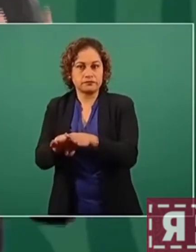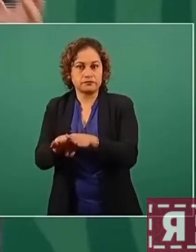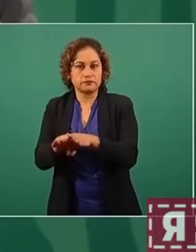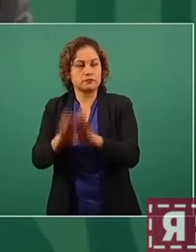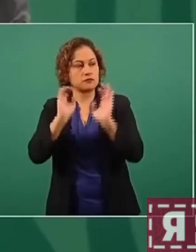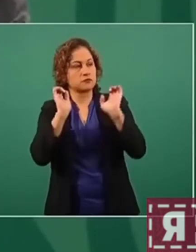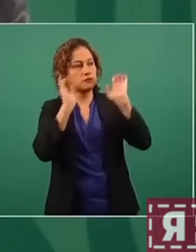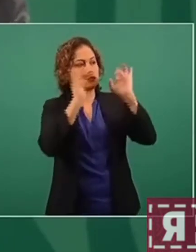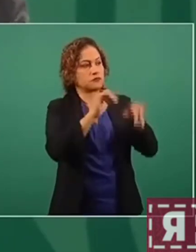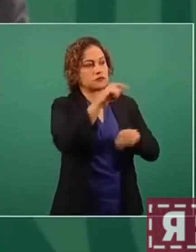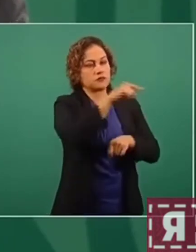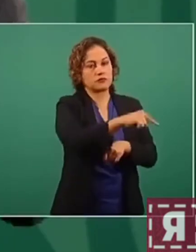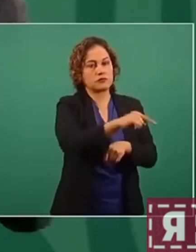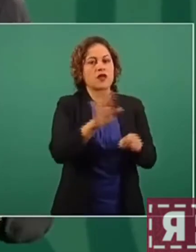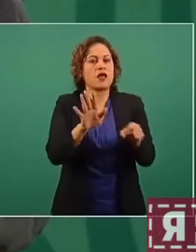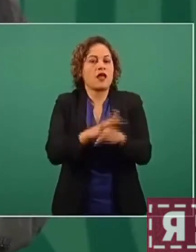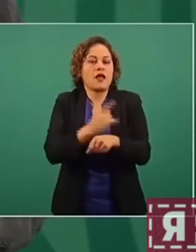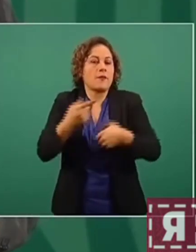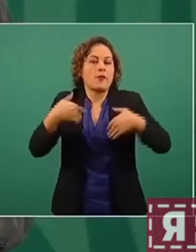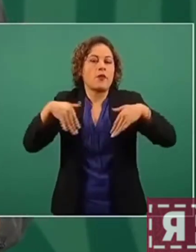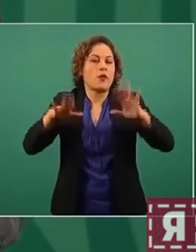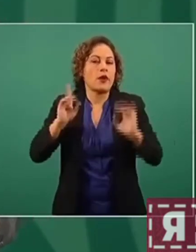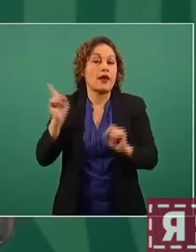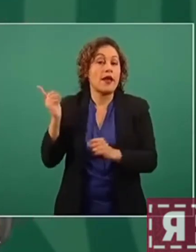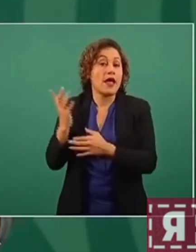porque hablaban de interferencia